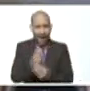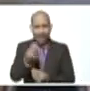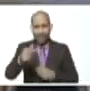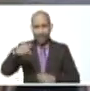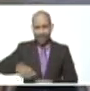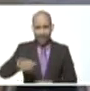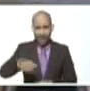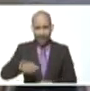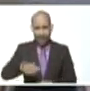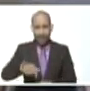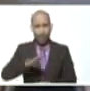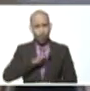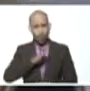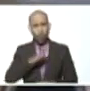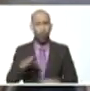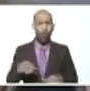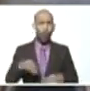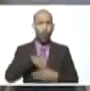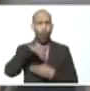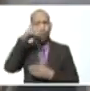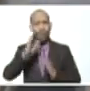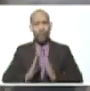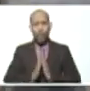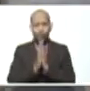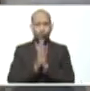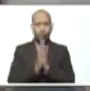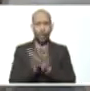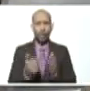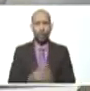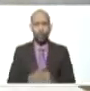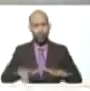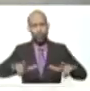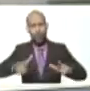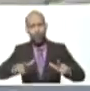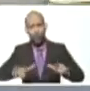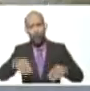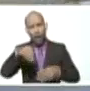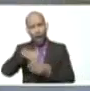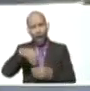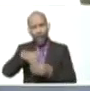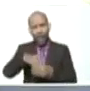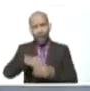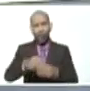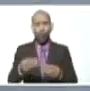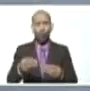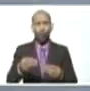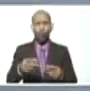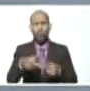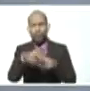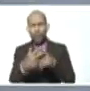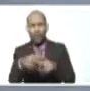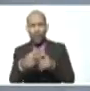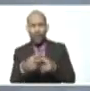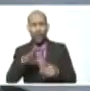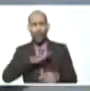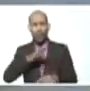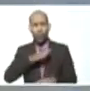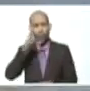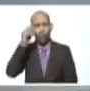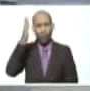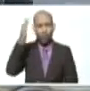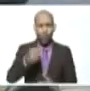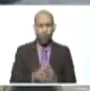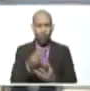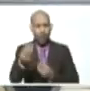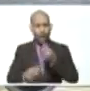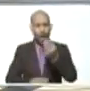del Espíritu Santo y el instrumento de su santidad, reconocida por la autoridad eclesiástica mediante la beatificación y